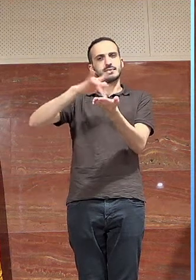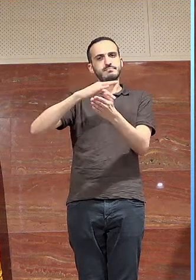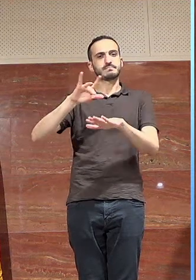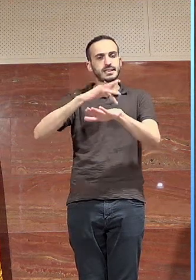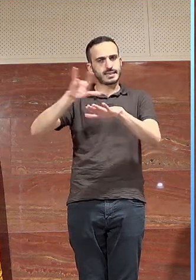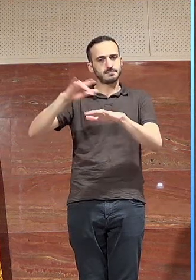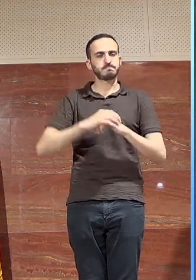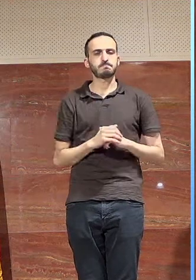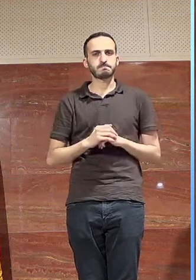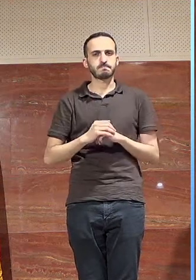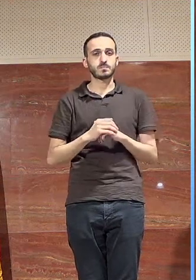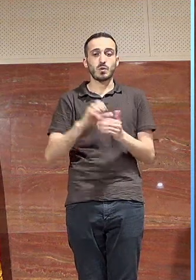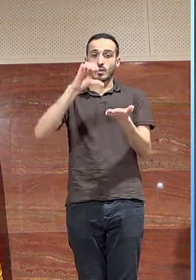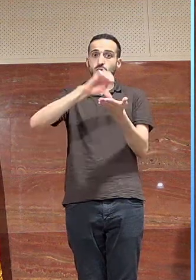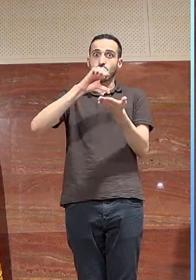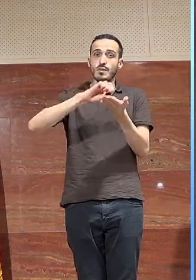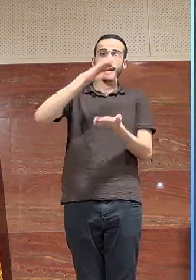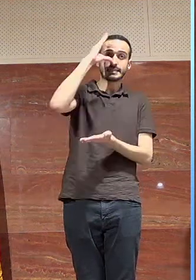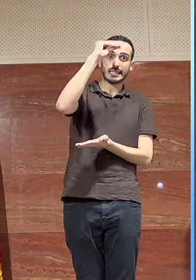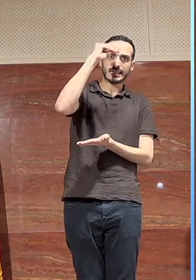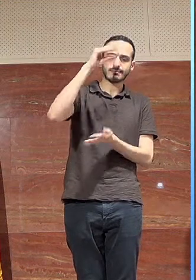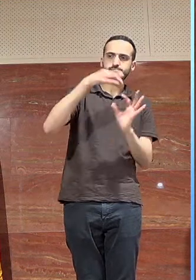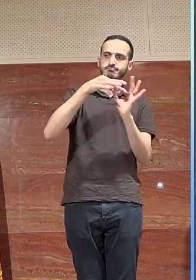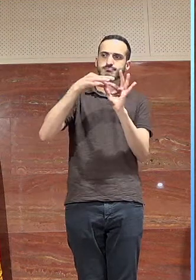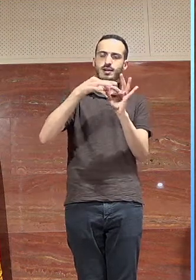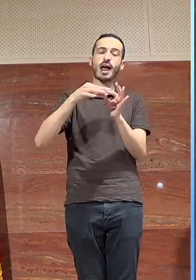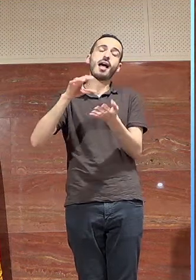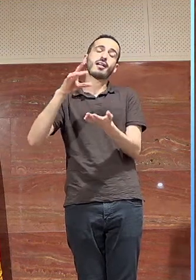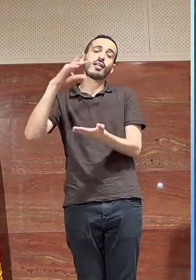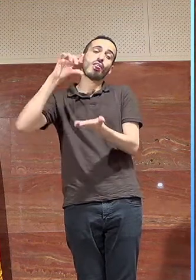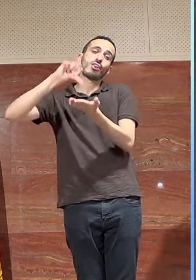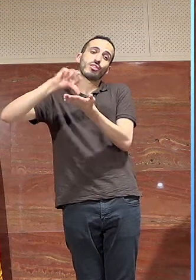punto, ciudad inteligente equivale a ciudad digital, según este tipo de foros.